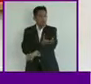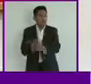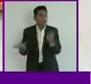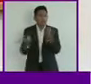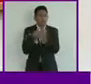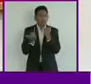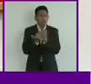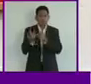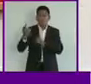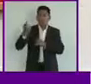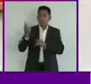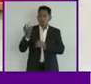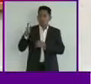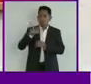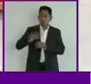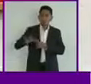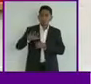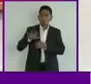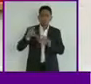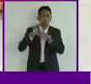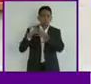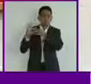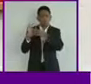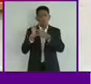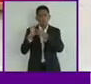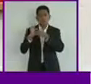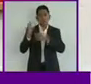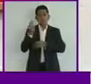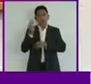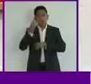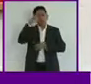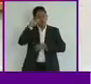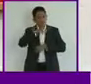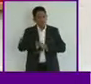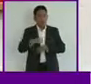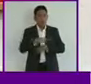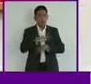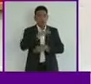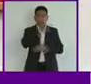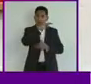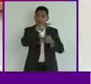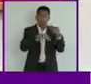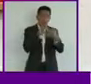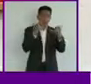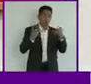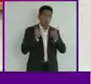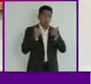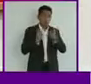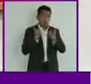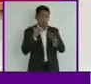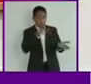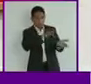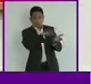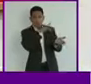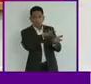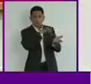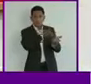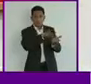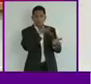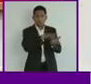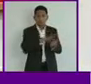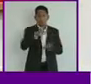no, en qué somos buenos, en qué no tan buenos y poder ayudarnos a mejorar. Por este motivo, creo muy importante